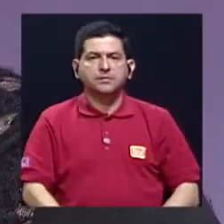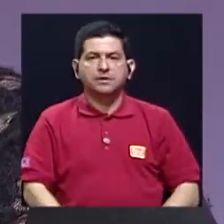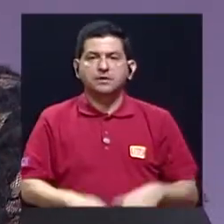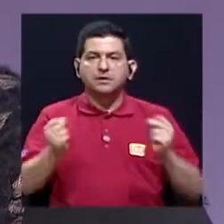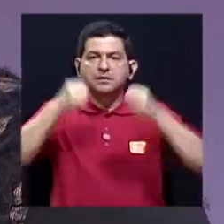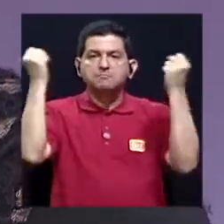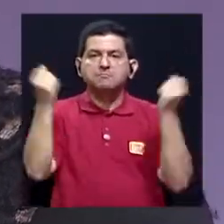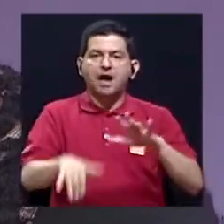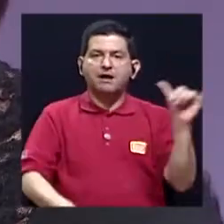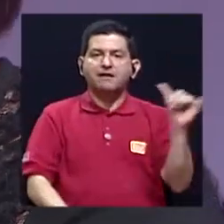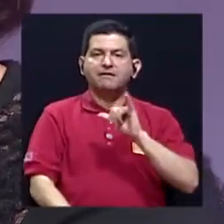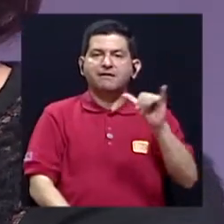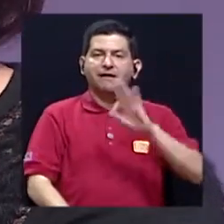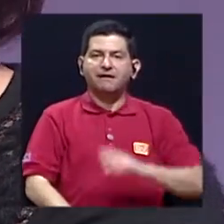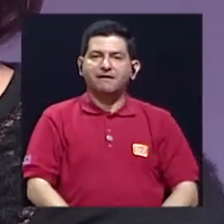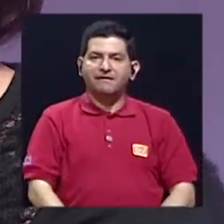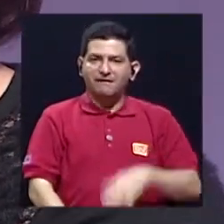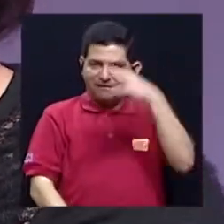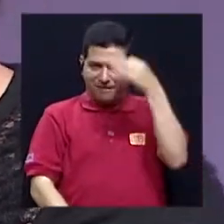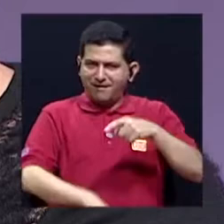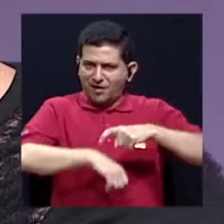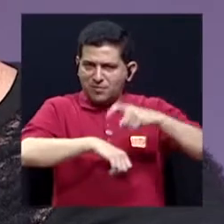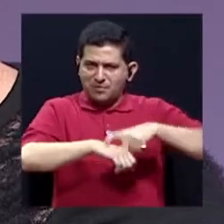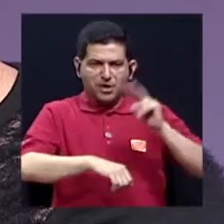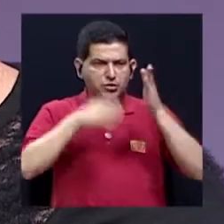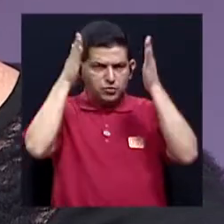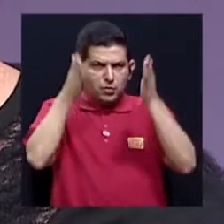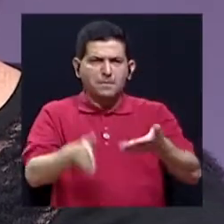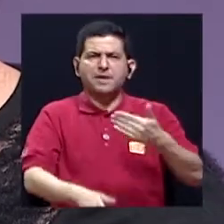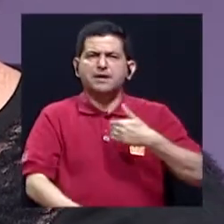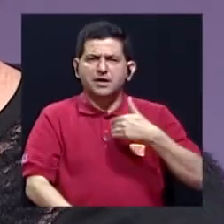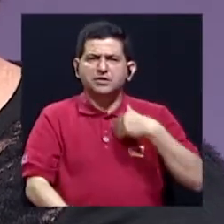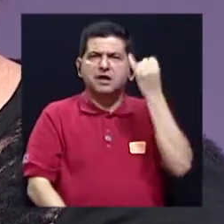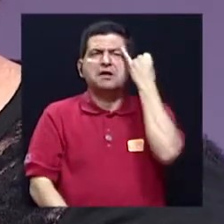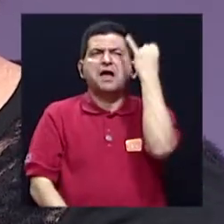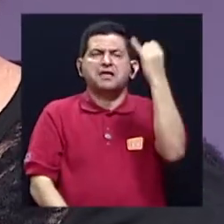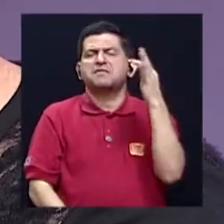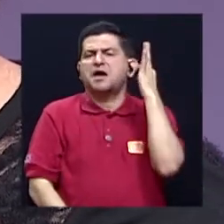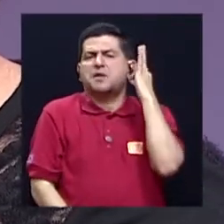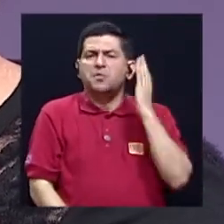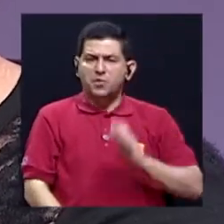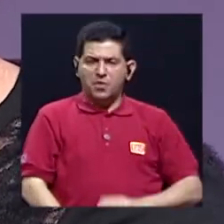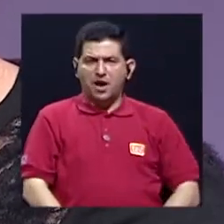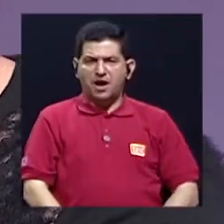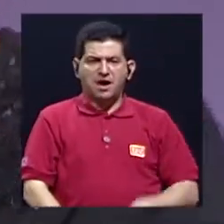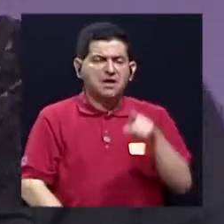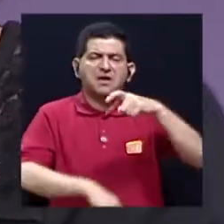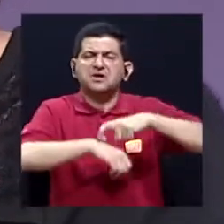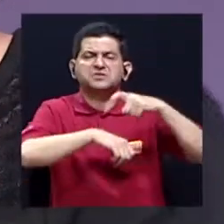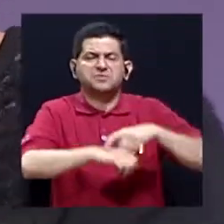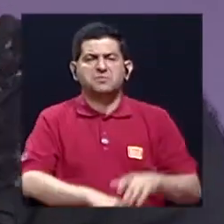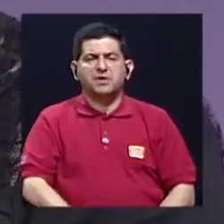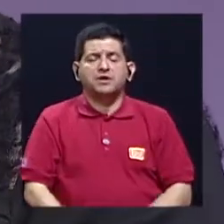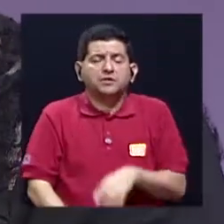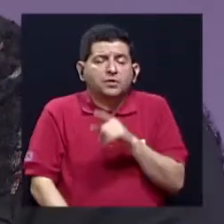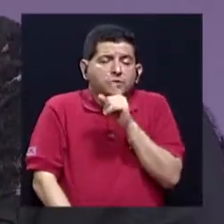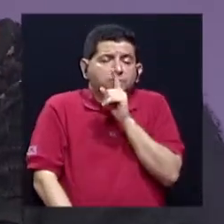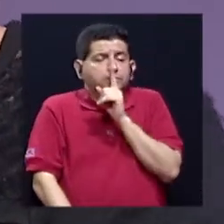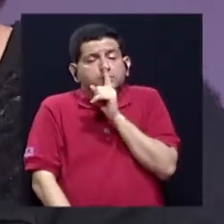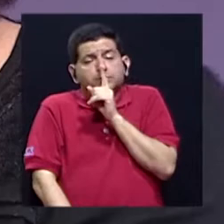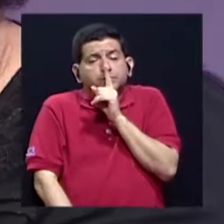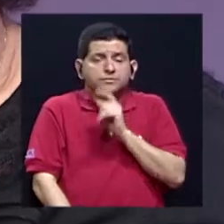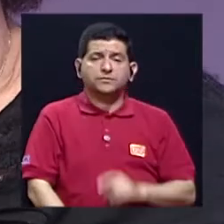mágico, mágico. Creo que en ese momento ese compañero tenía la idea de que las mujeres que estaban ahí tenían que estar